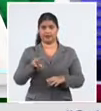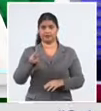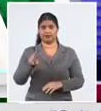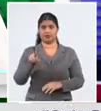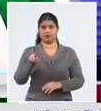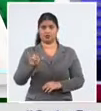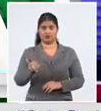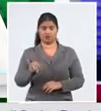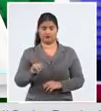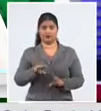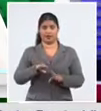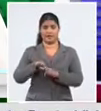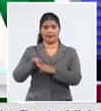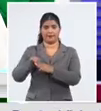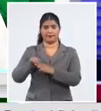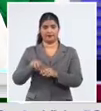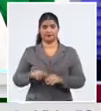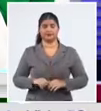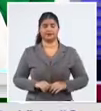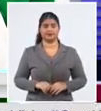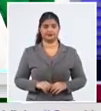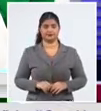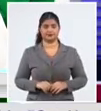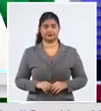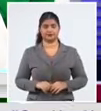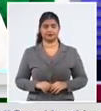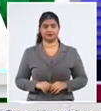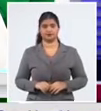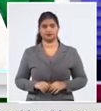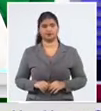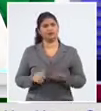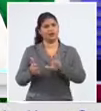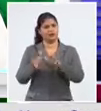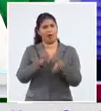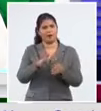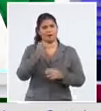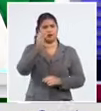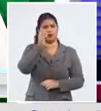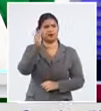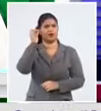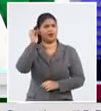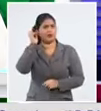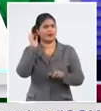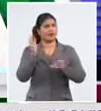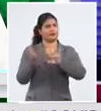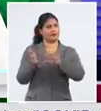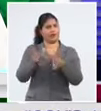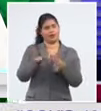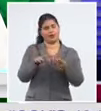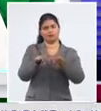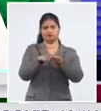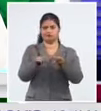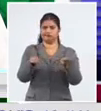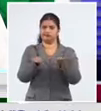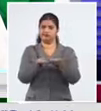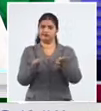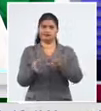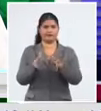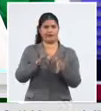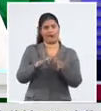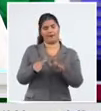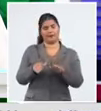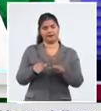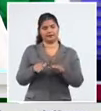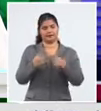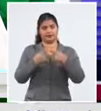54,9% de todos los diagnosticados, sin grandes diferencias, pero marcando superioridad en los últimos